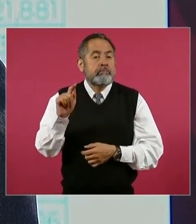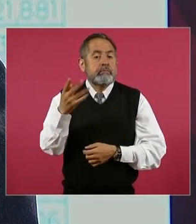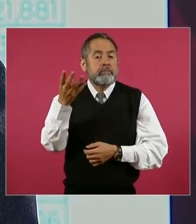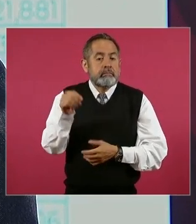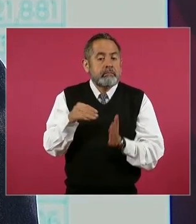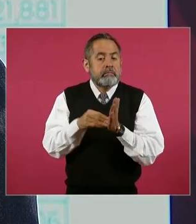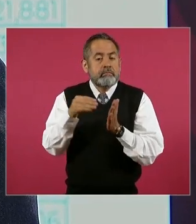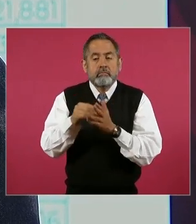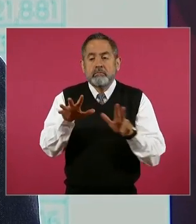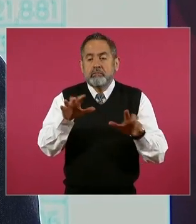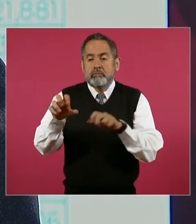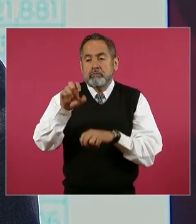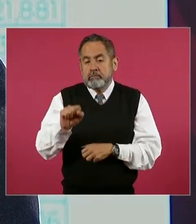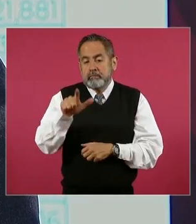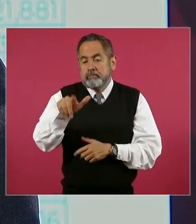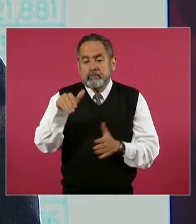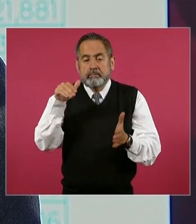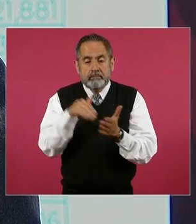79,86